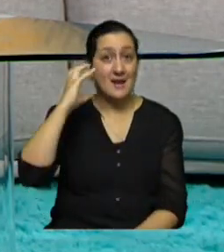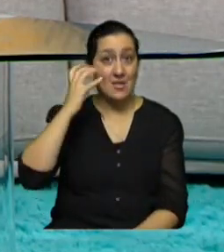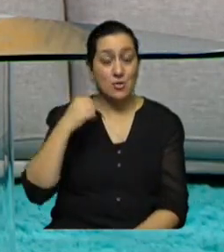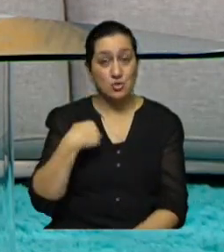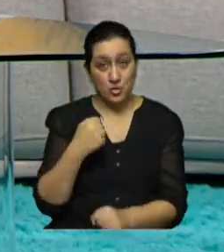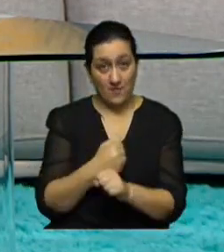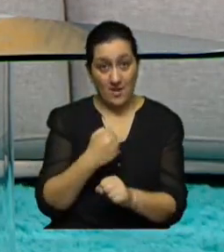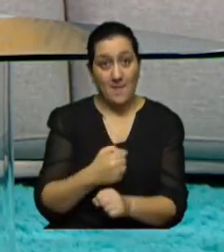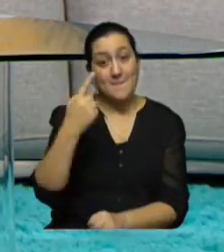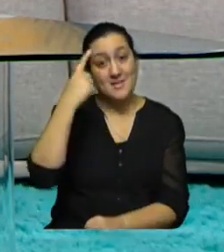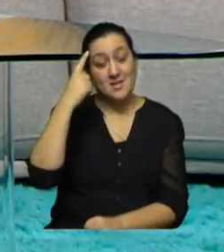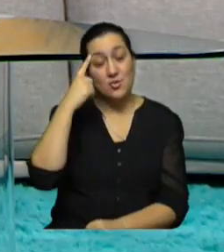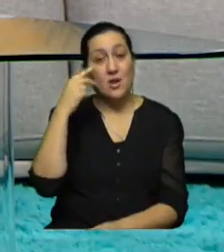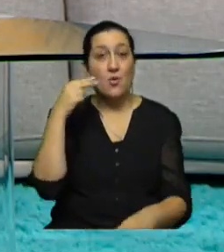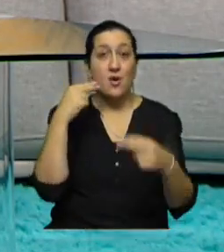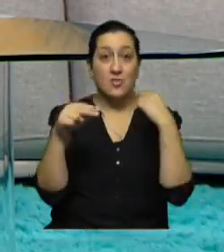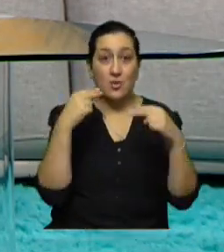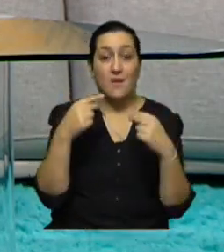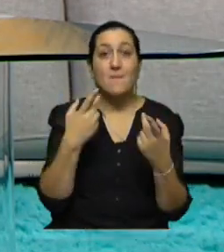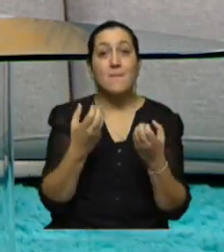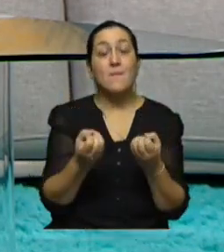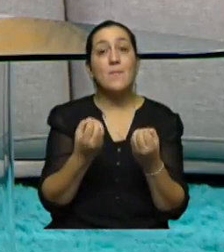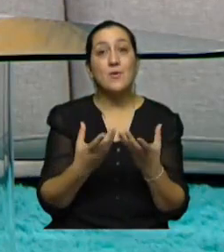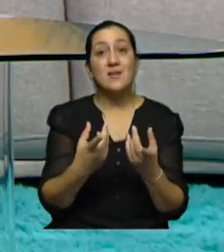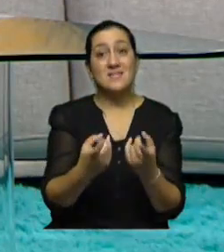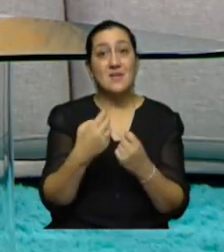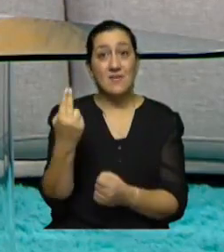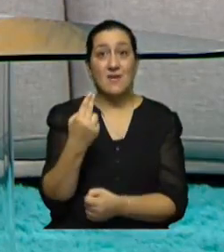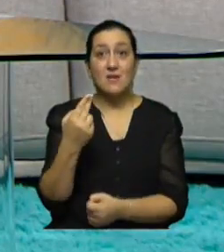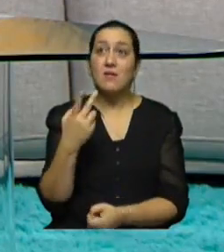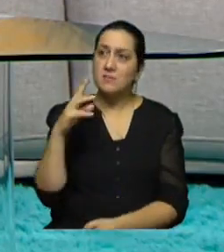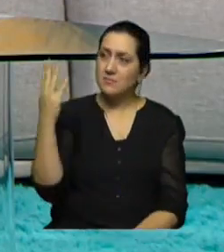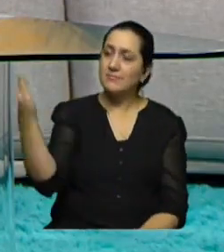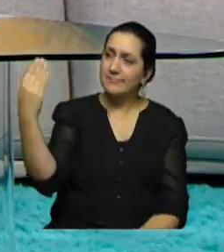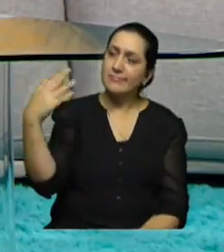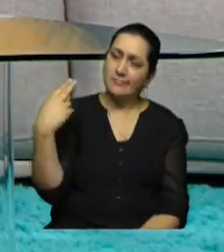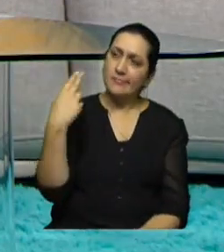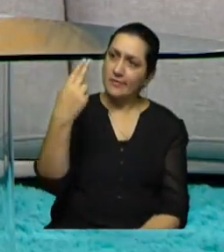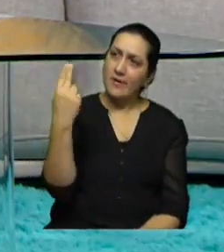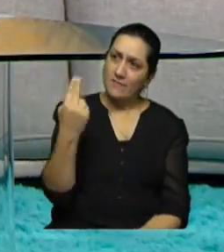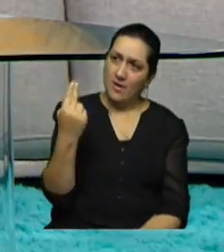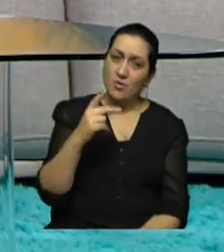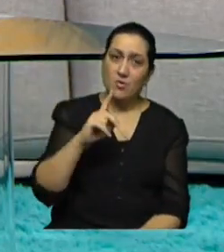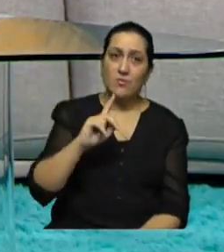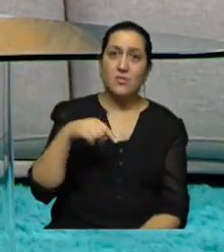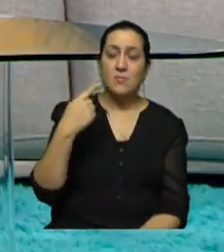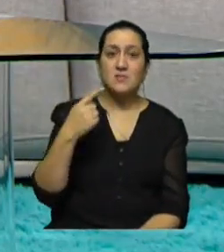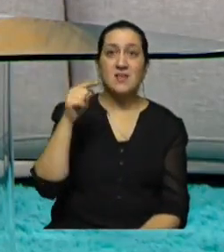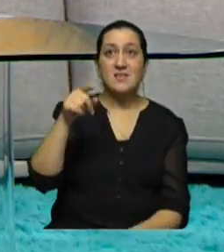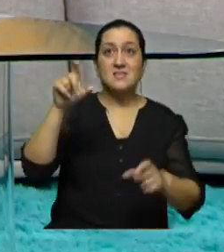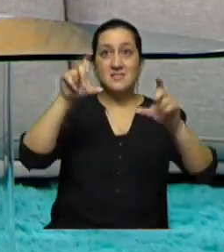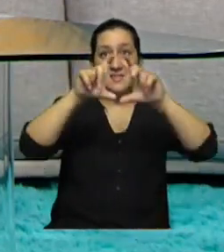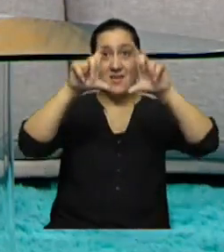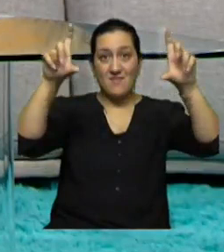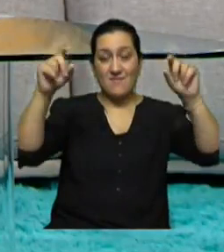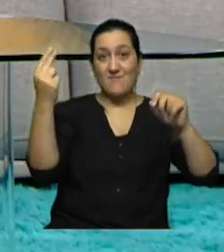Rambla, pensando que era un restaurante porque necesitaba el baño. Lo dejamos pasar igual porque era Marcelo Bielsa. Usó el baño y después ese baño tiene una placa